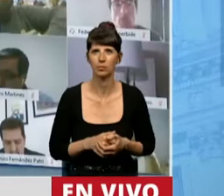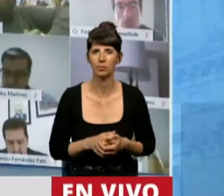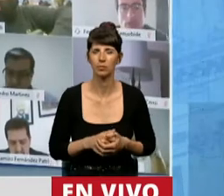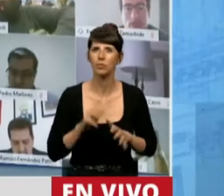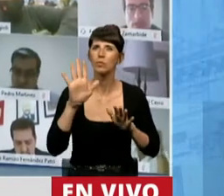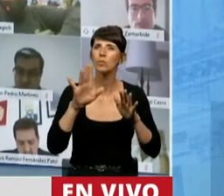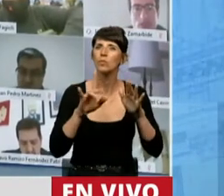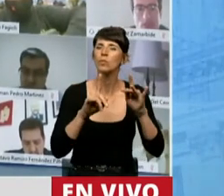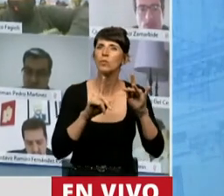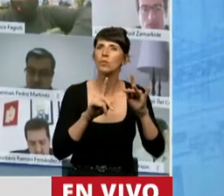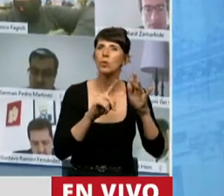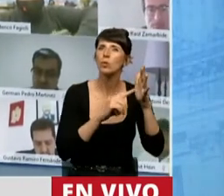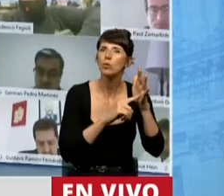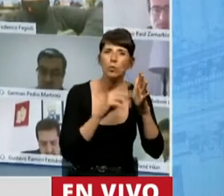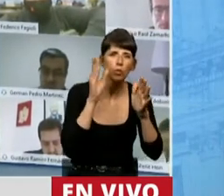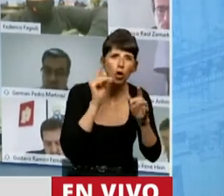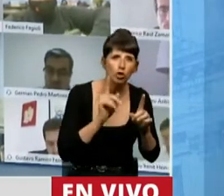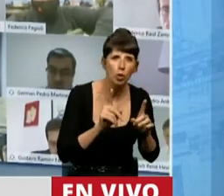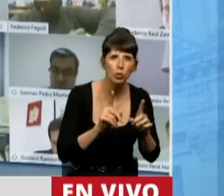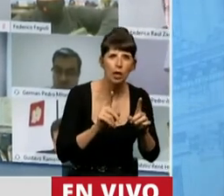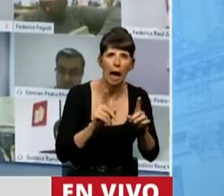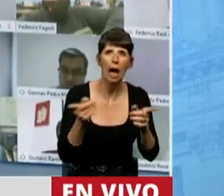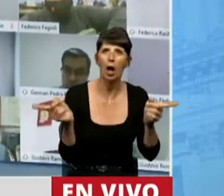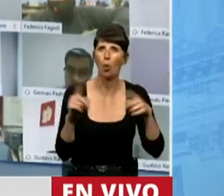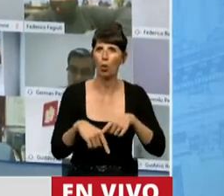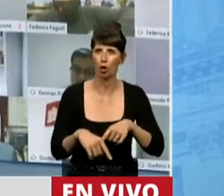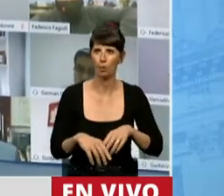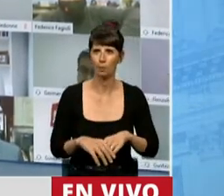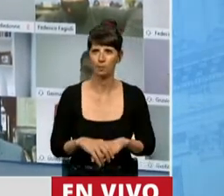Un segundo, diputada, que se cortó el audio. Ah, ahí recuperamos el audio.